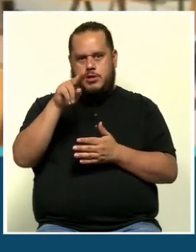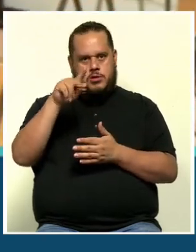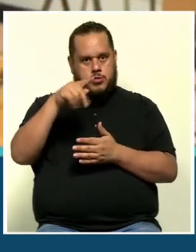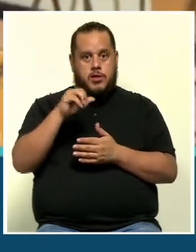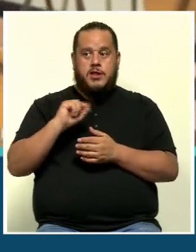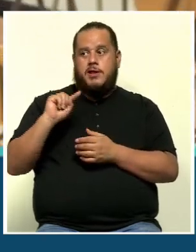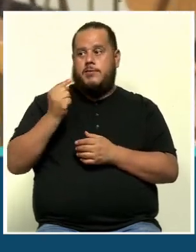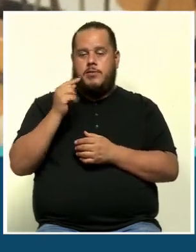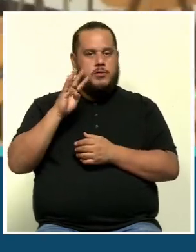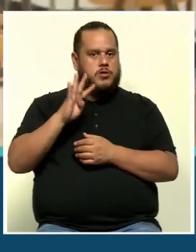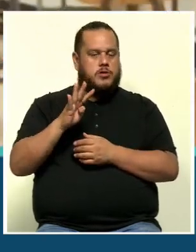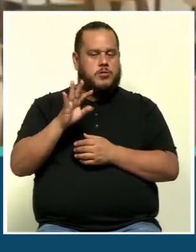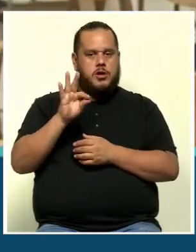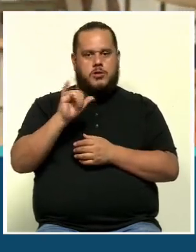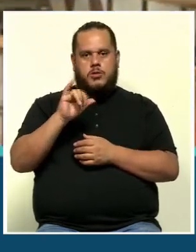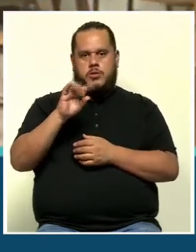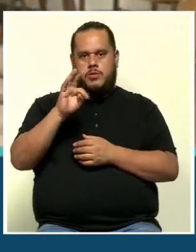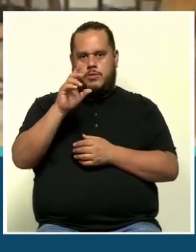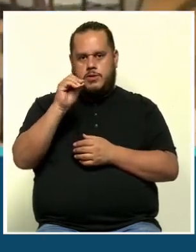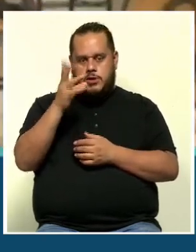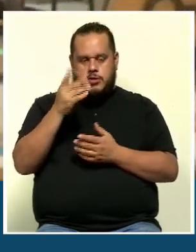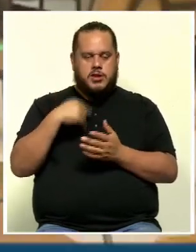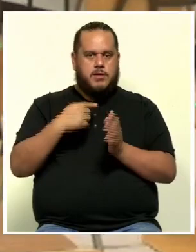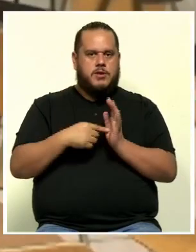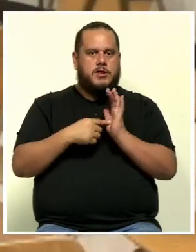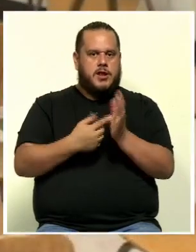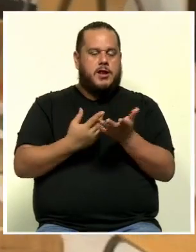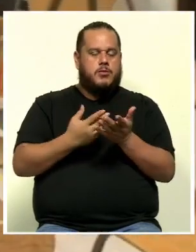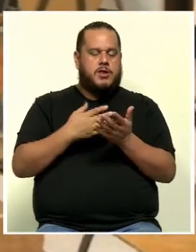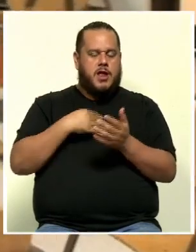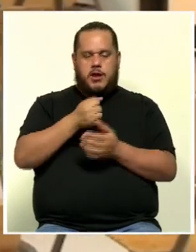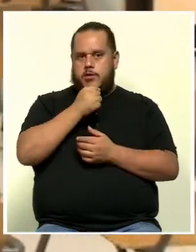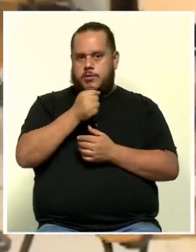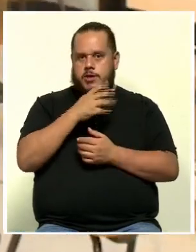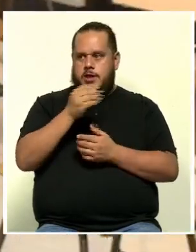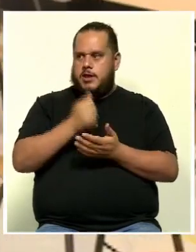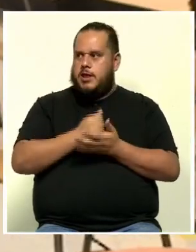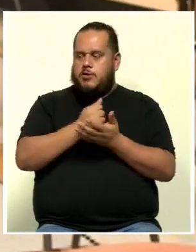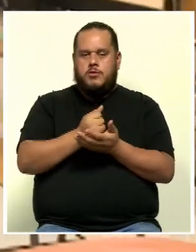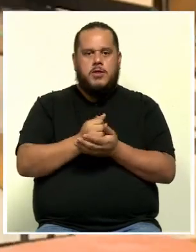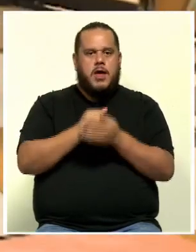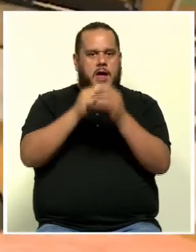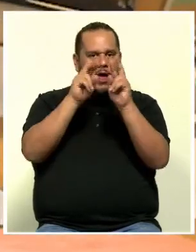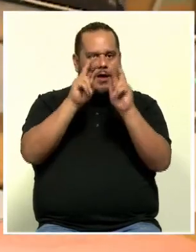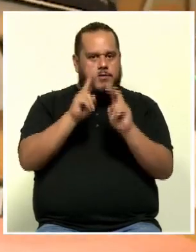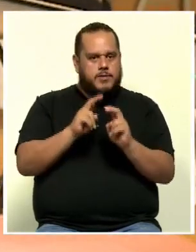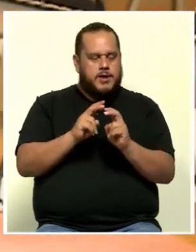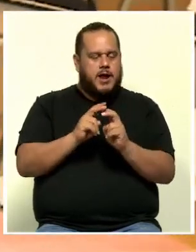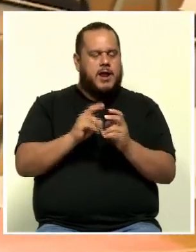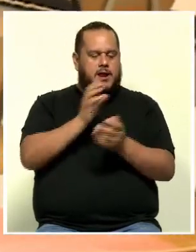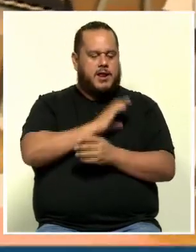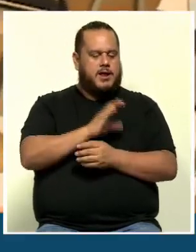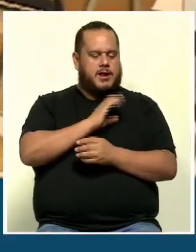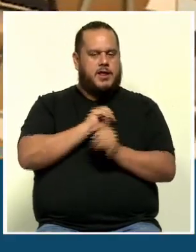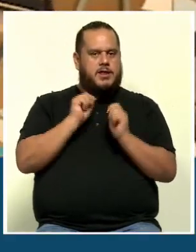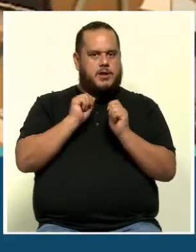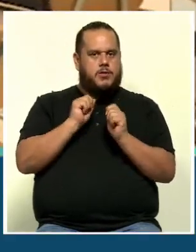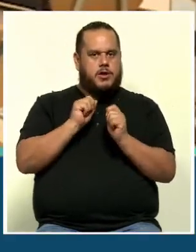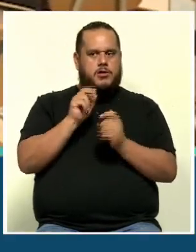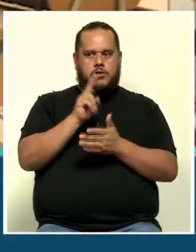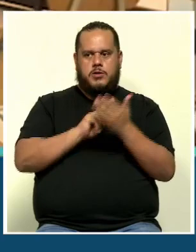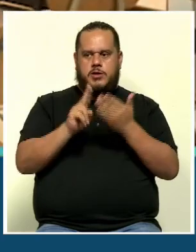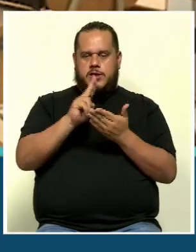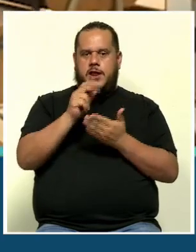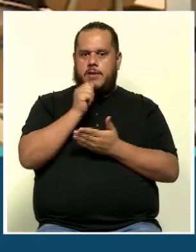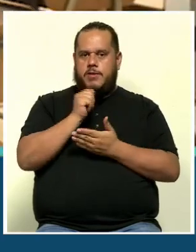los 4 filtros que presentaremos en esta serie de reportajes y que ayudan a verificar la calidad de la educación universitaria privada